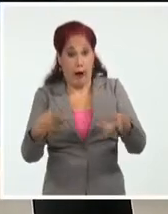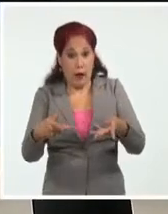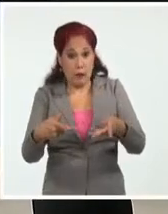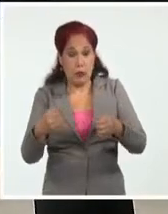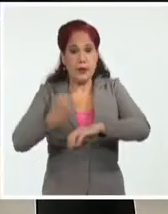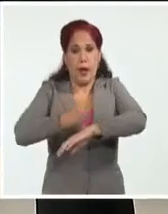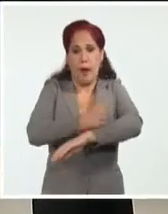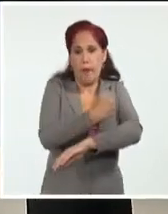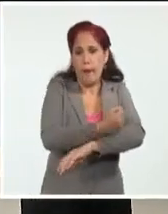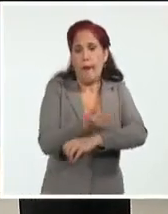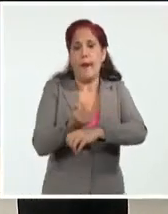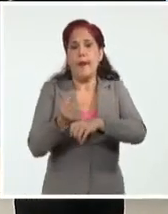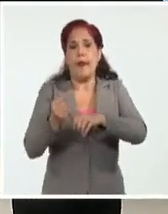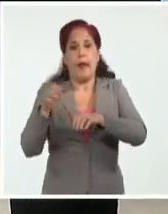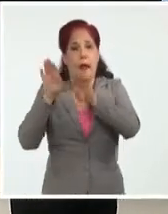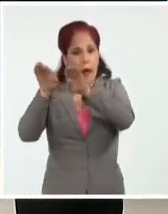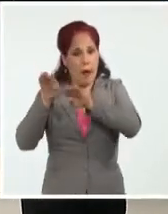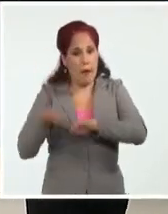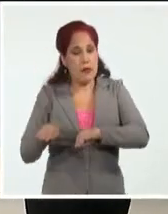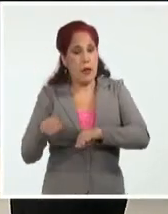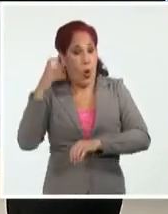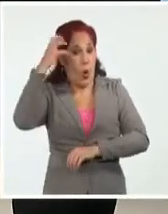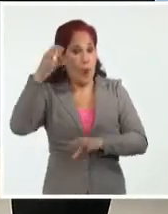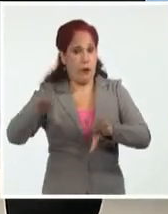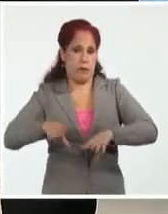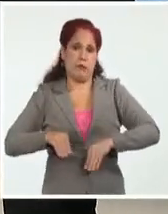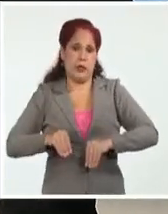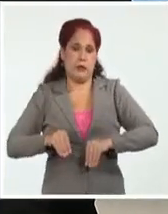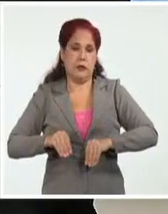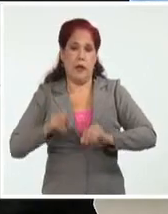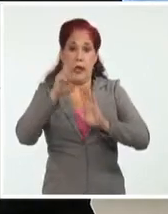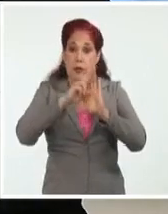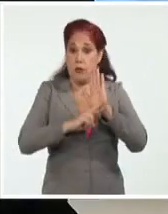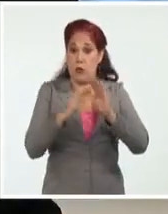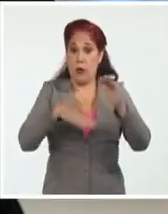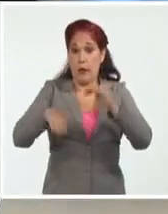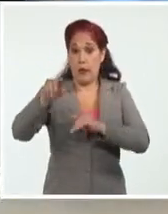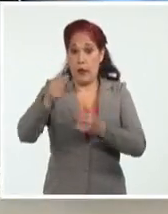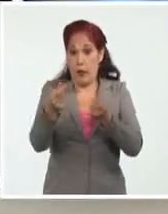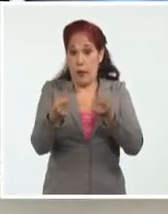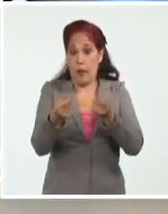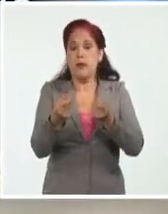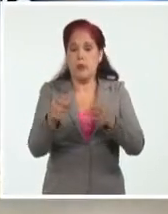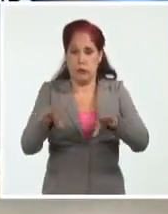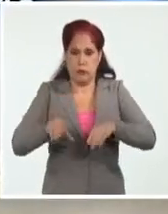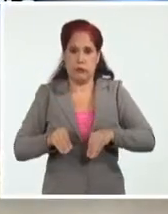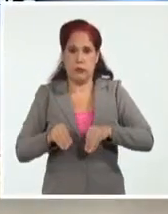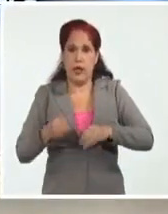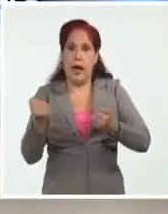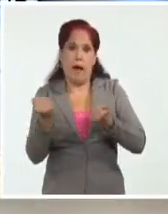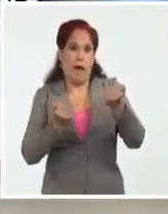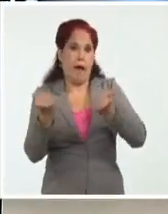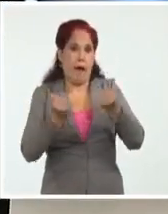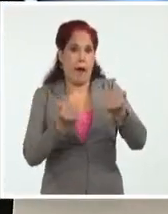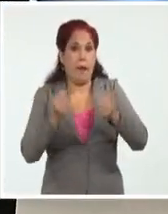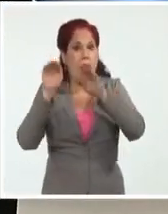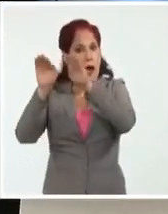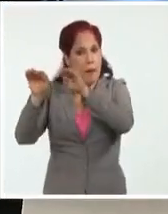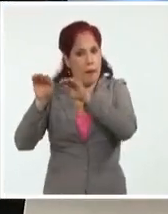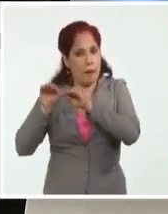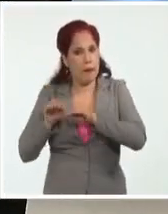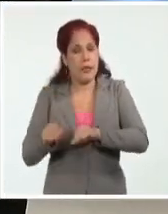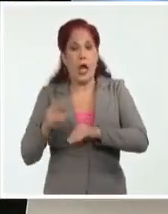operaciones se asumen por el presupuesto del Estado, según una resolución del Ministerio de Finanzas y Precios. Hay que transportar los productos, almacenarlos,